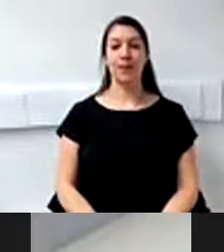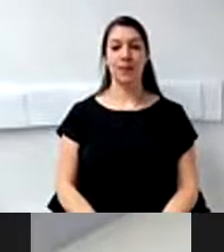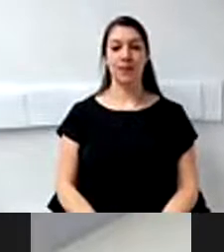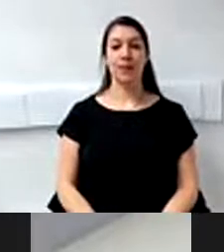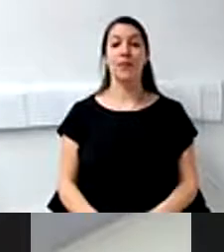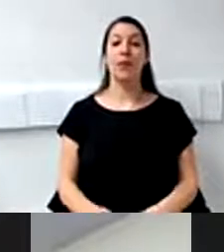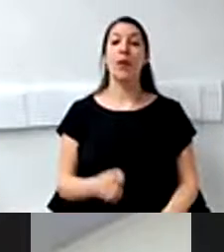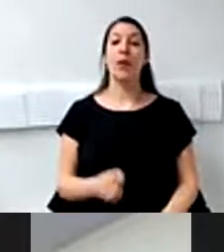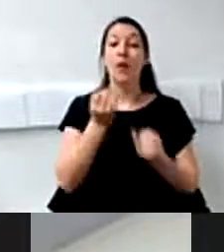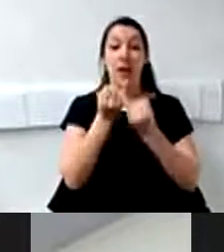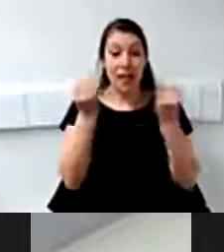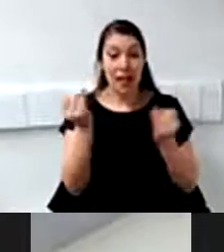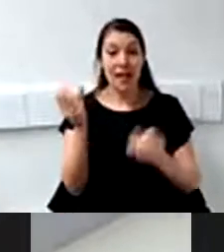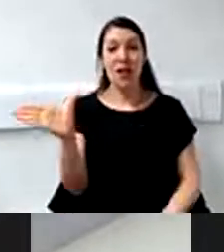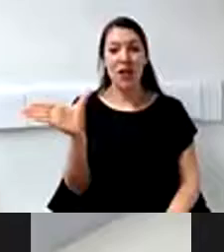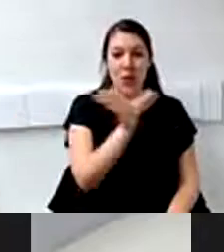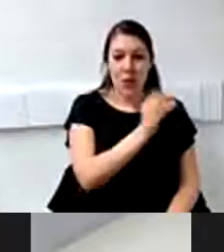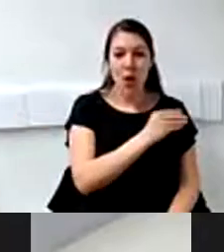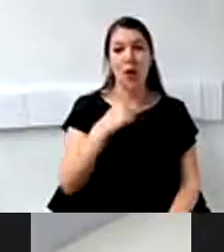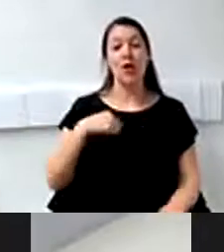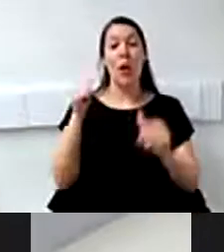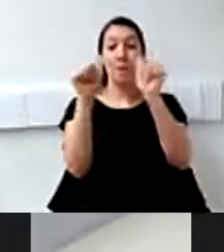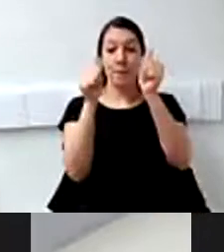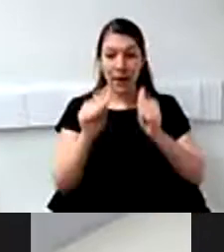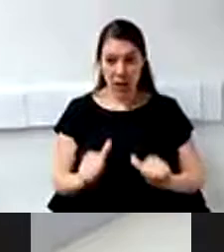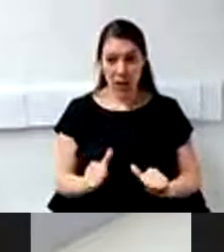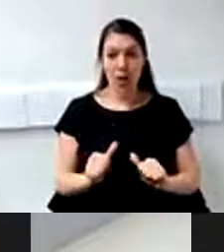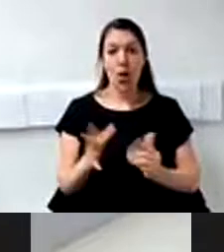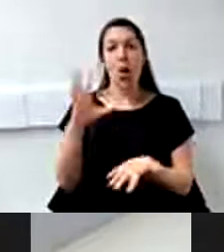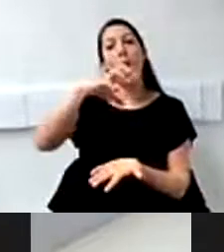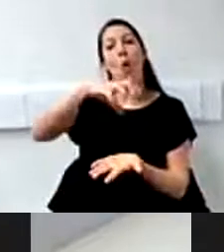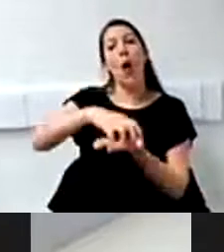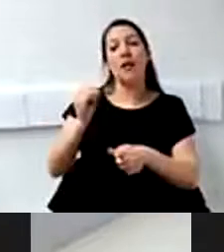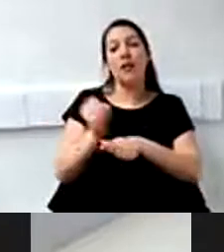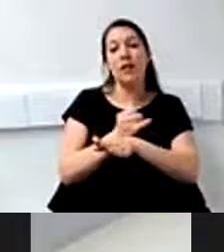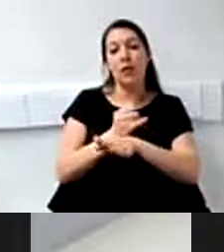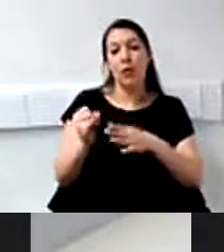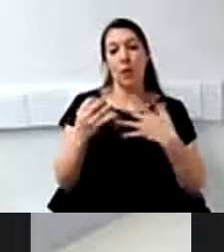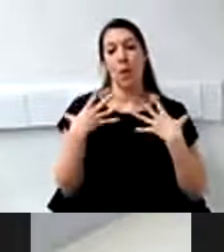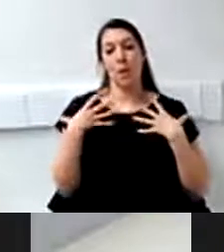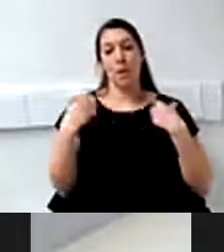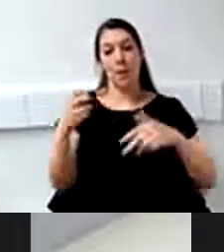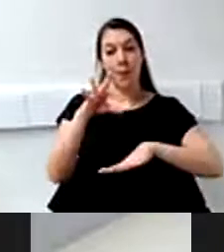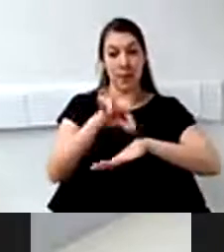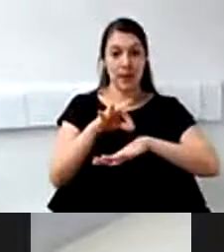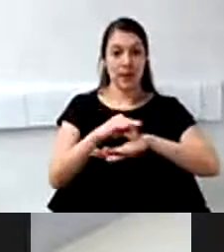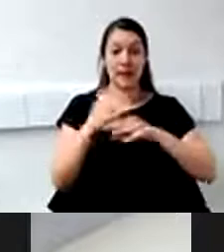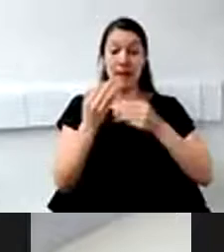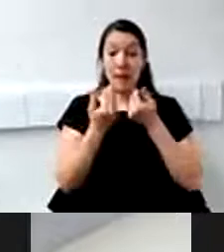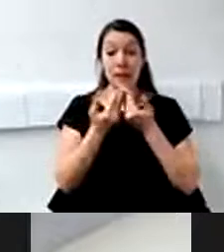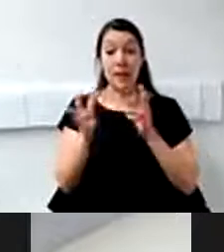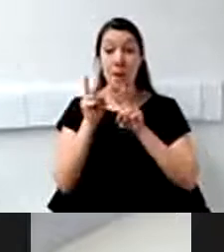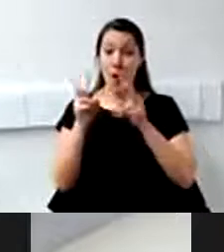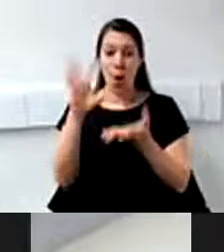Bueno, buenos días para todos. Somos de Maldonado, de Asistencial Médica. De verdad que empezamos a observar el lugar